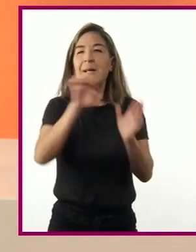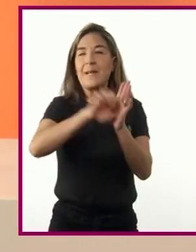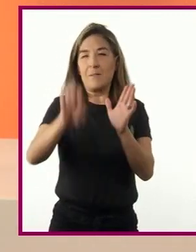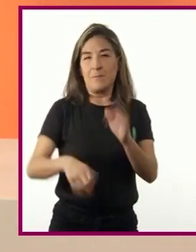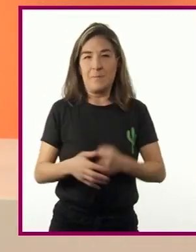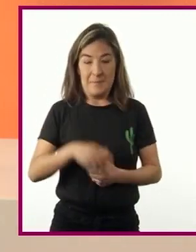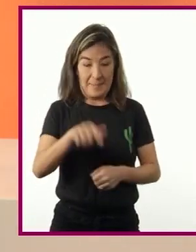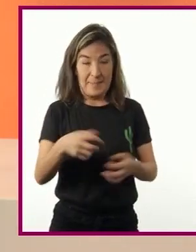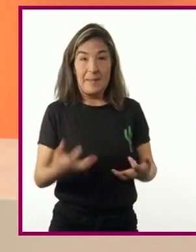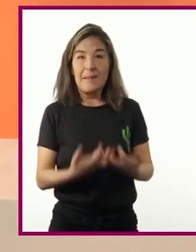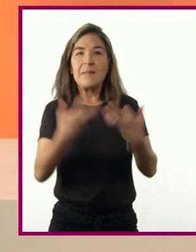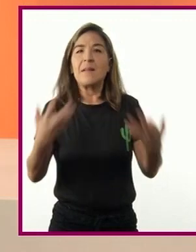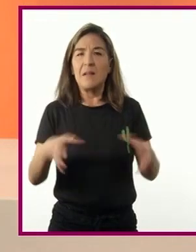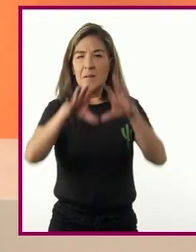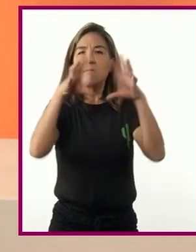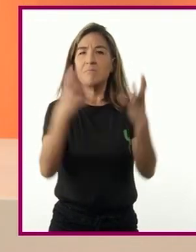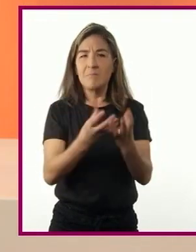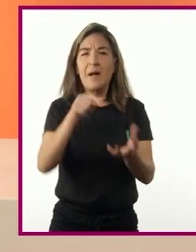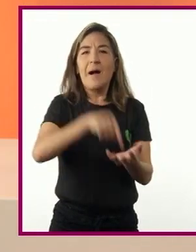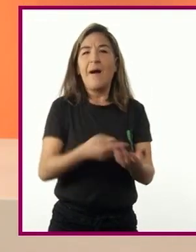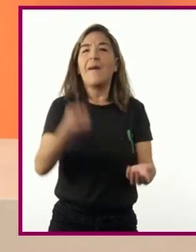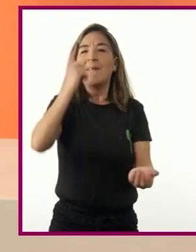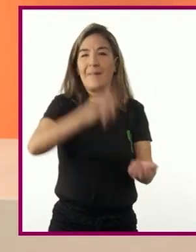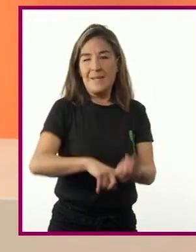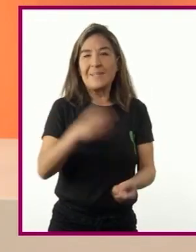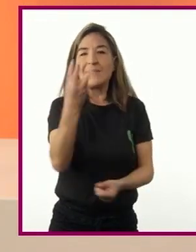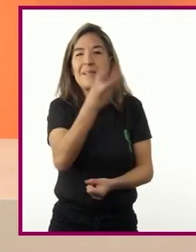la Tierra está a poco más de